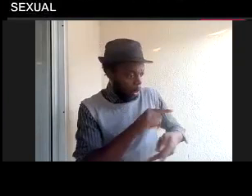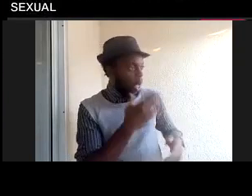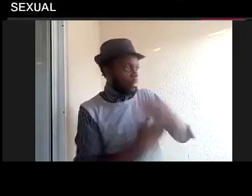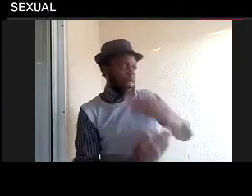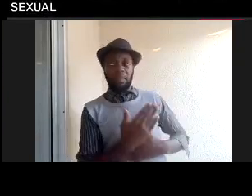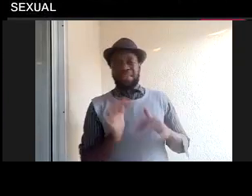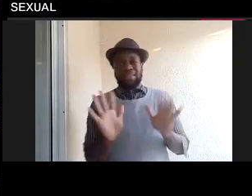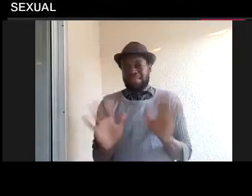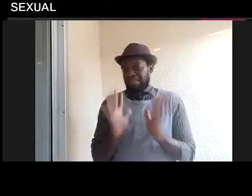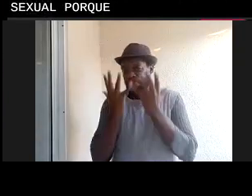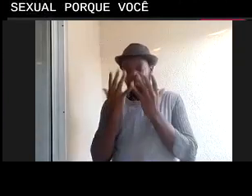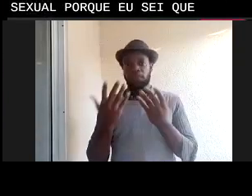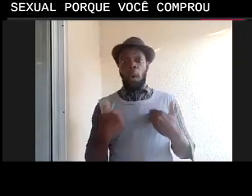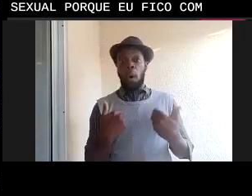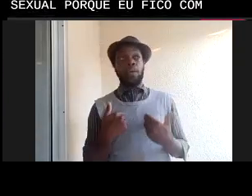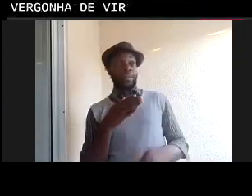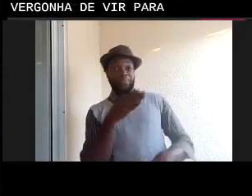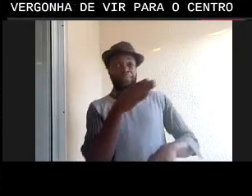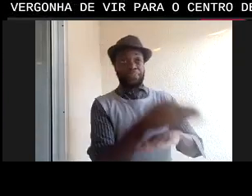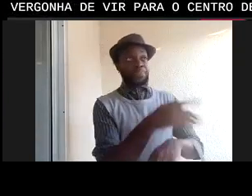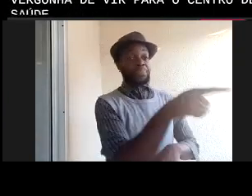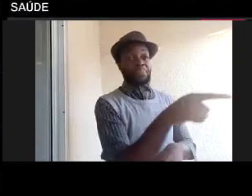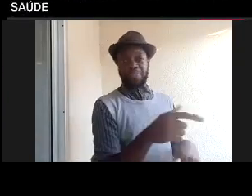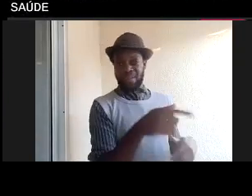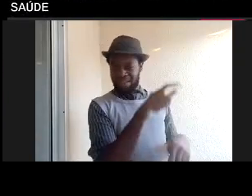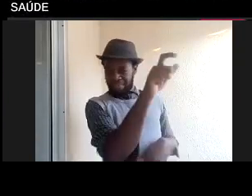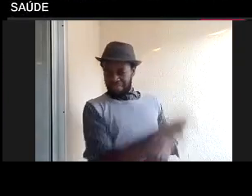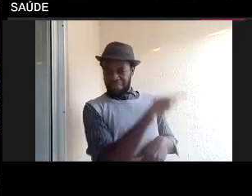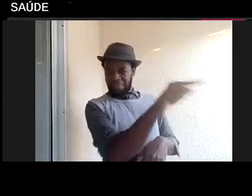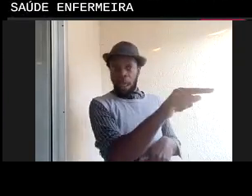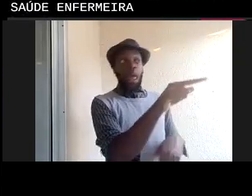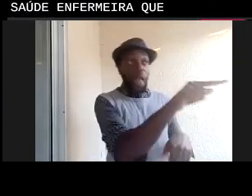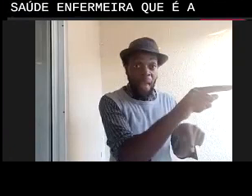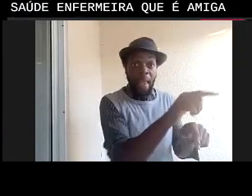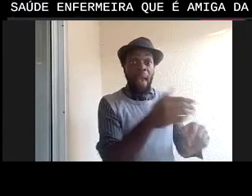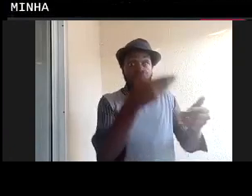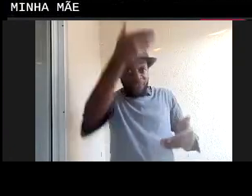pena ir al centro de salud y que la enfermera que es amiga de mi mamá le vaya a contar.